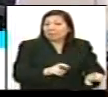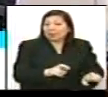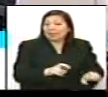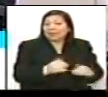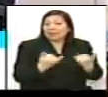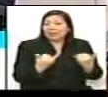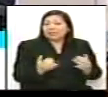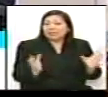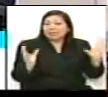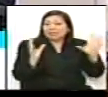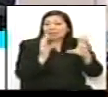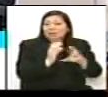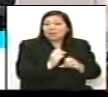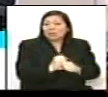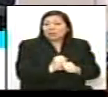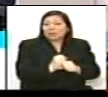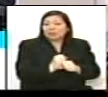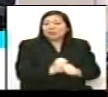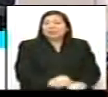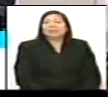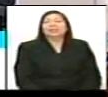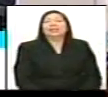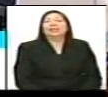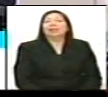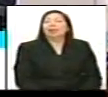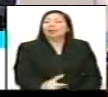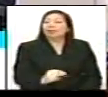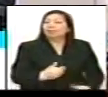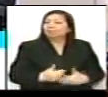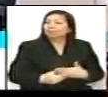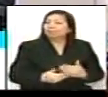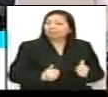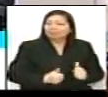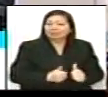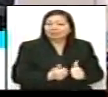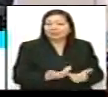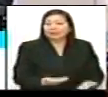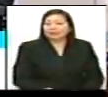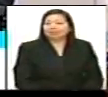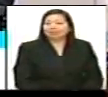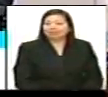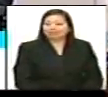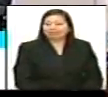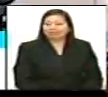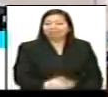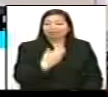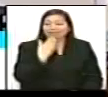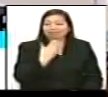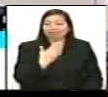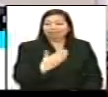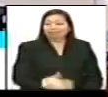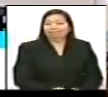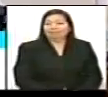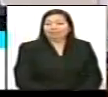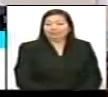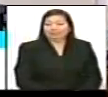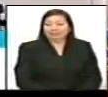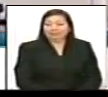hagan estos ajustes de manera que la inmunidad no siga siendo percibida como impunidad. Gracias.